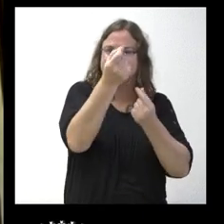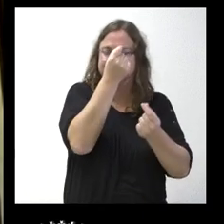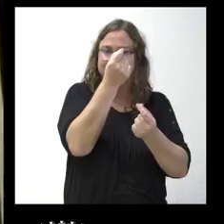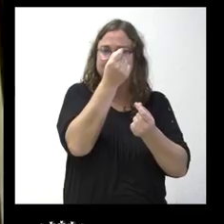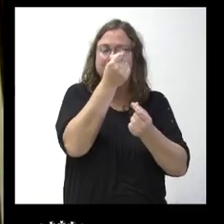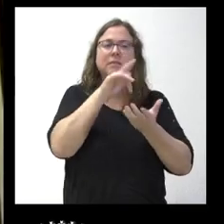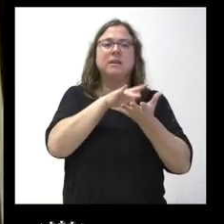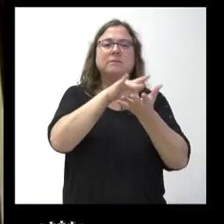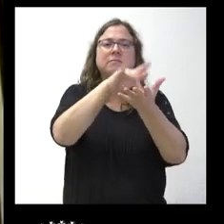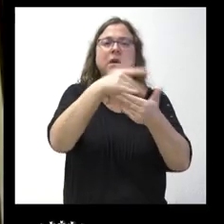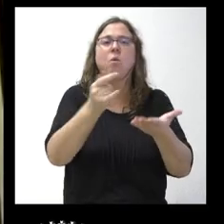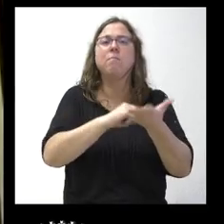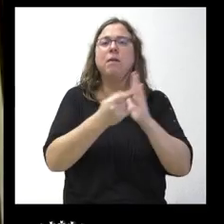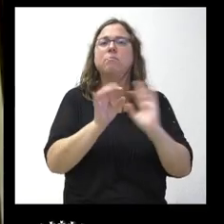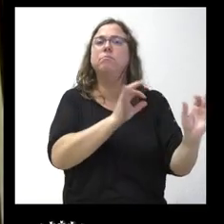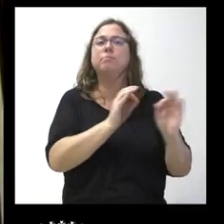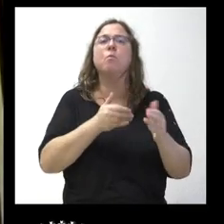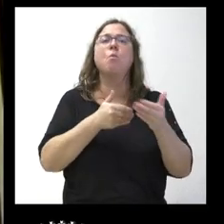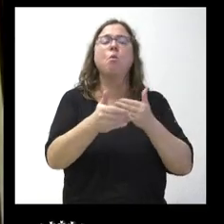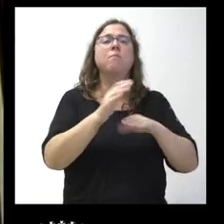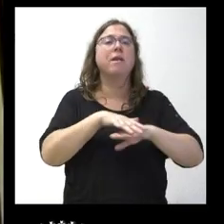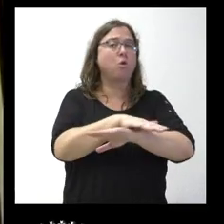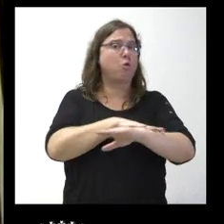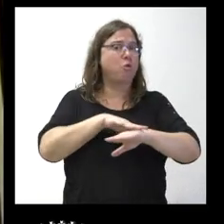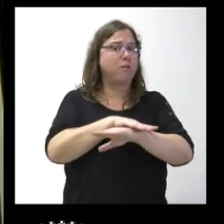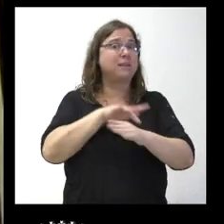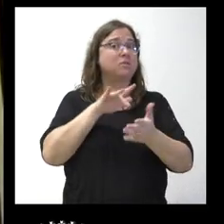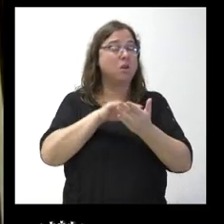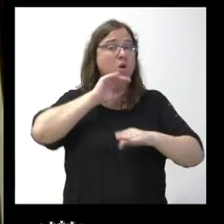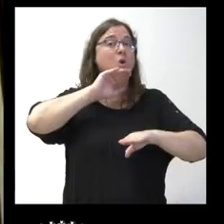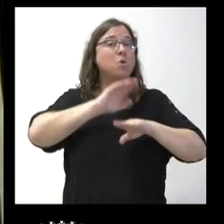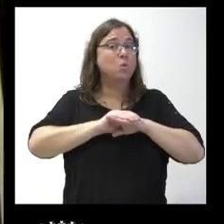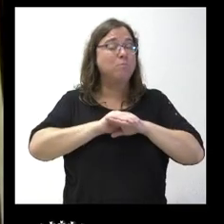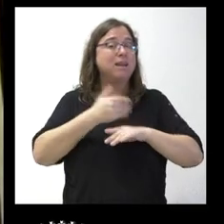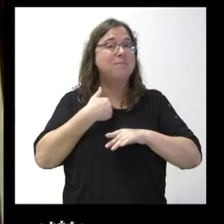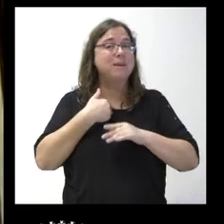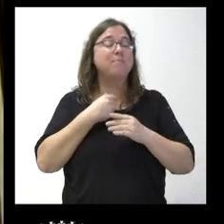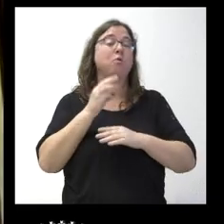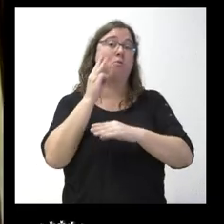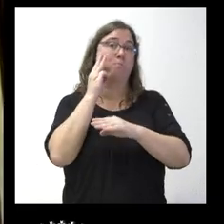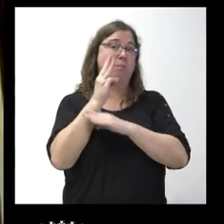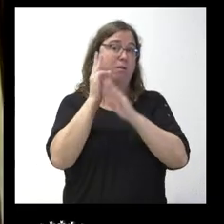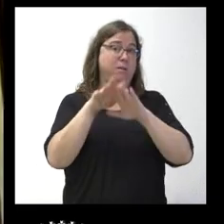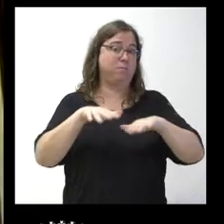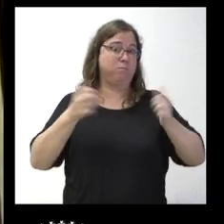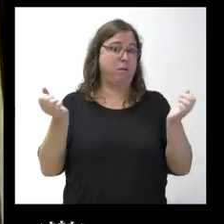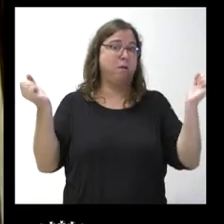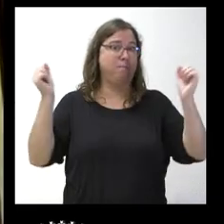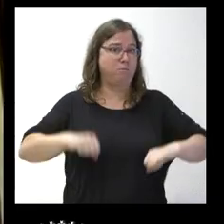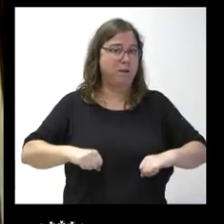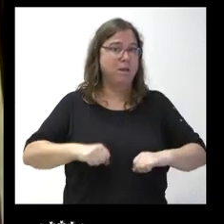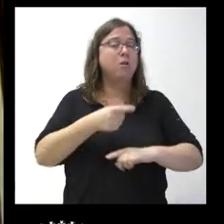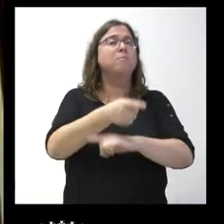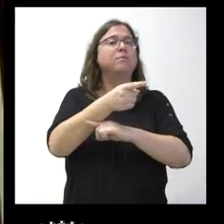de ruta Cuál es el planteamiento que tiene el gobierno para hacer cumplir el mandato parlamentario aprobado el otro día de